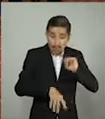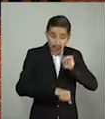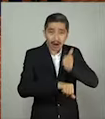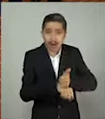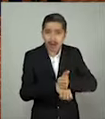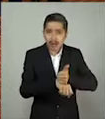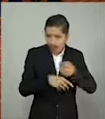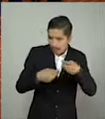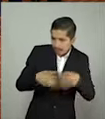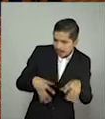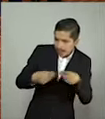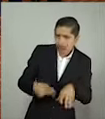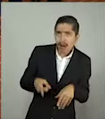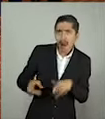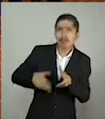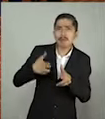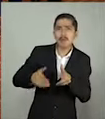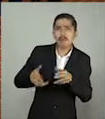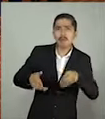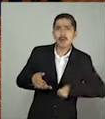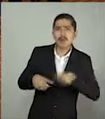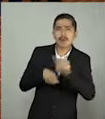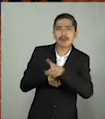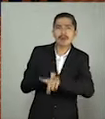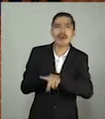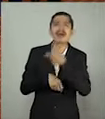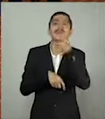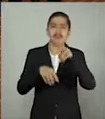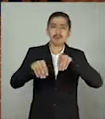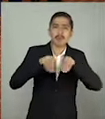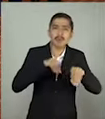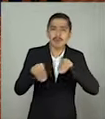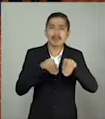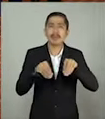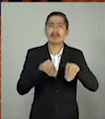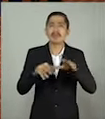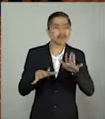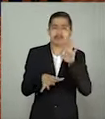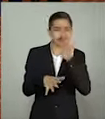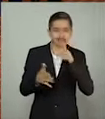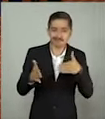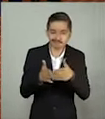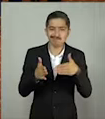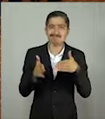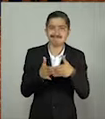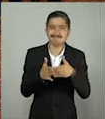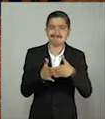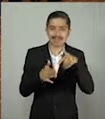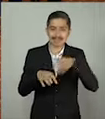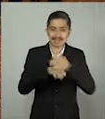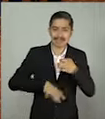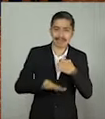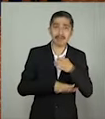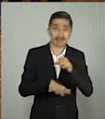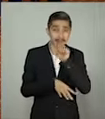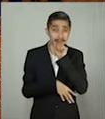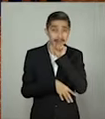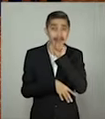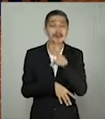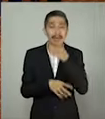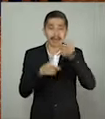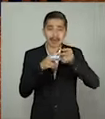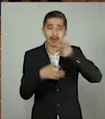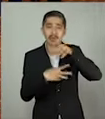en Michoacán y con ello afectando el movimiento de la economía local